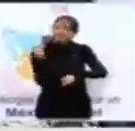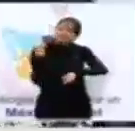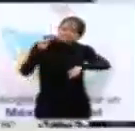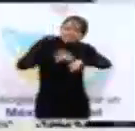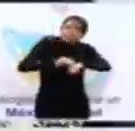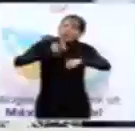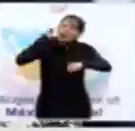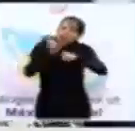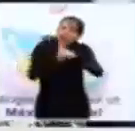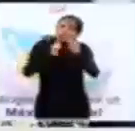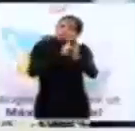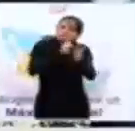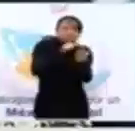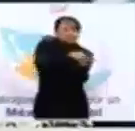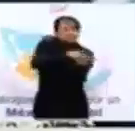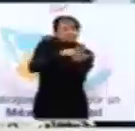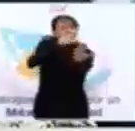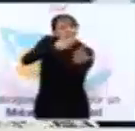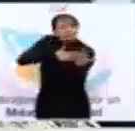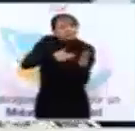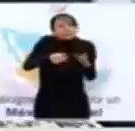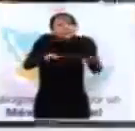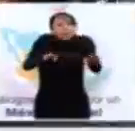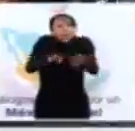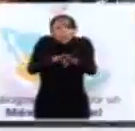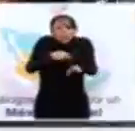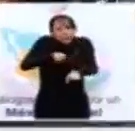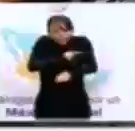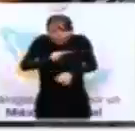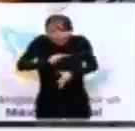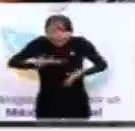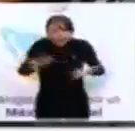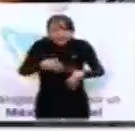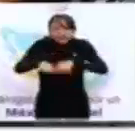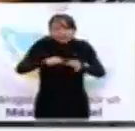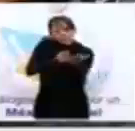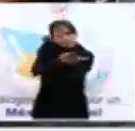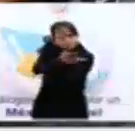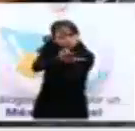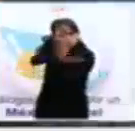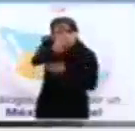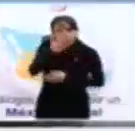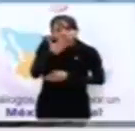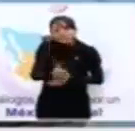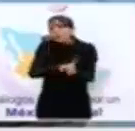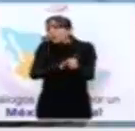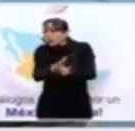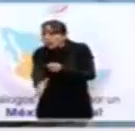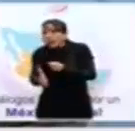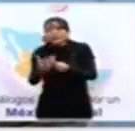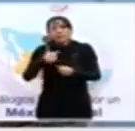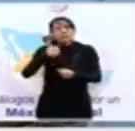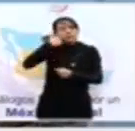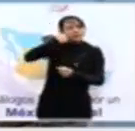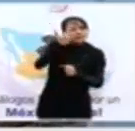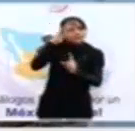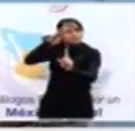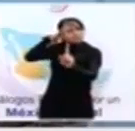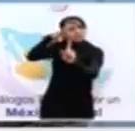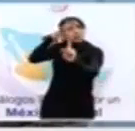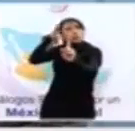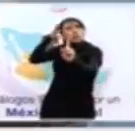una dirección clara y definida con los propósitos que ella tiene que